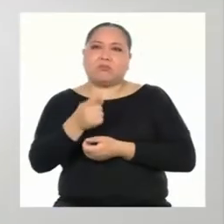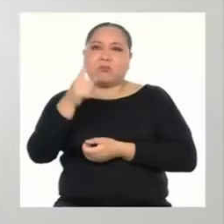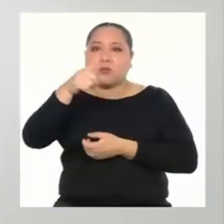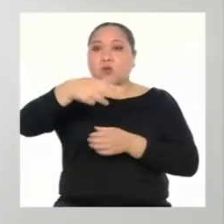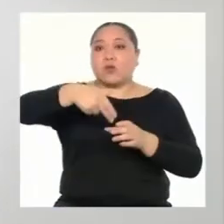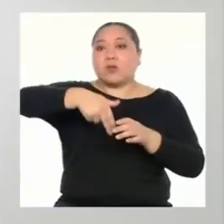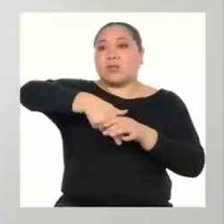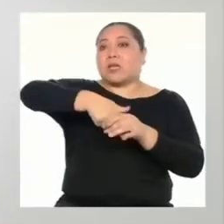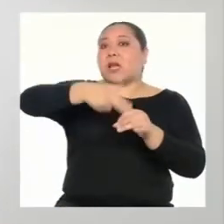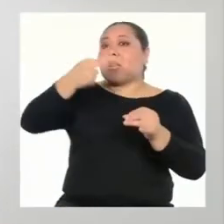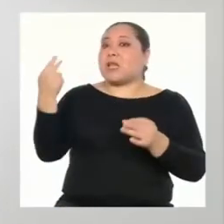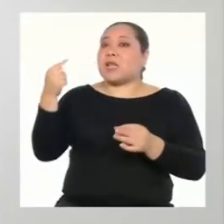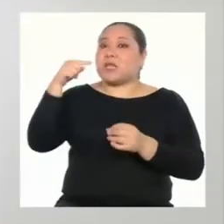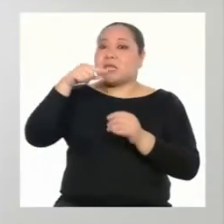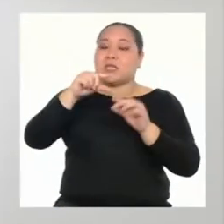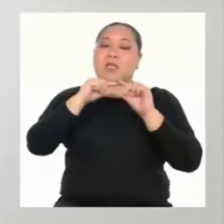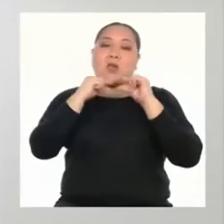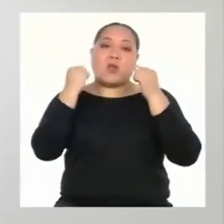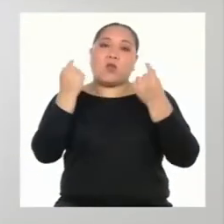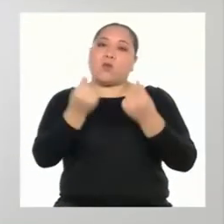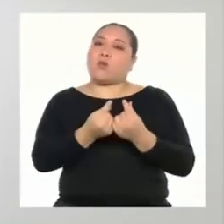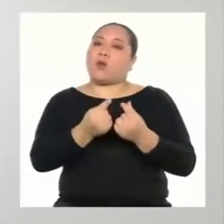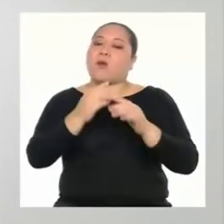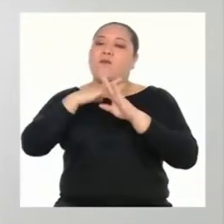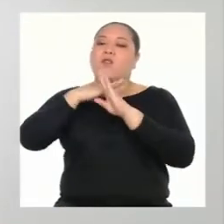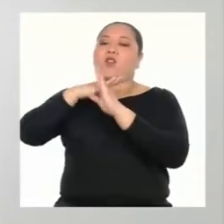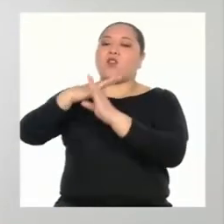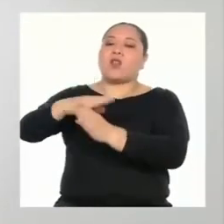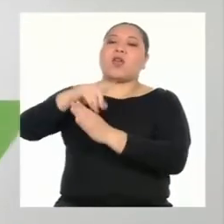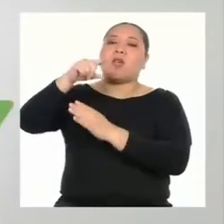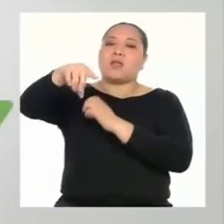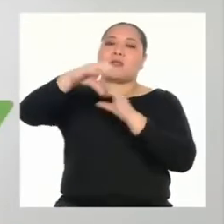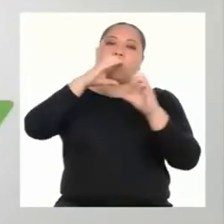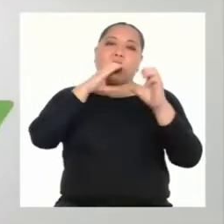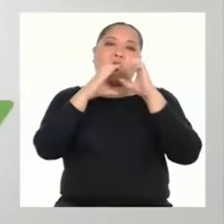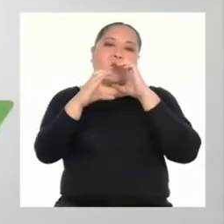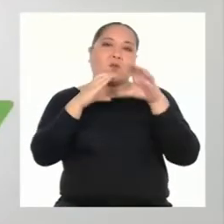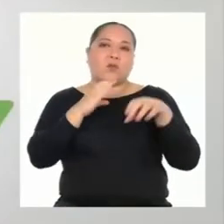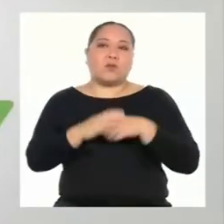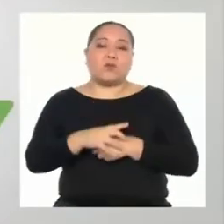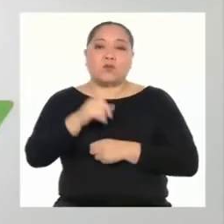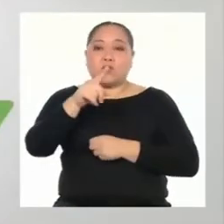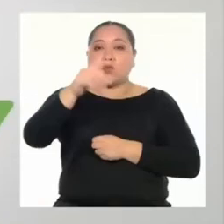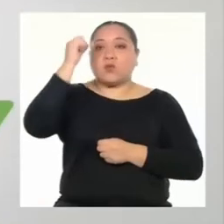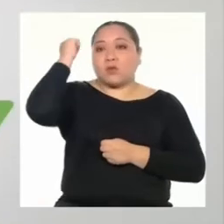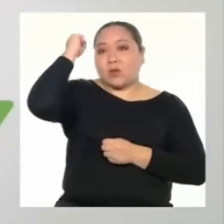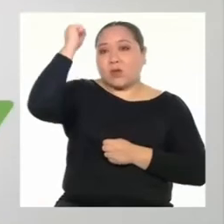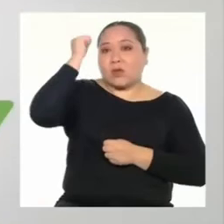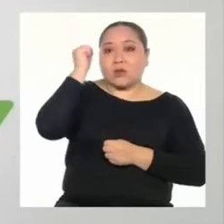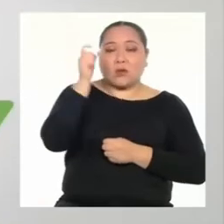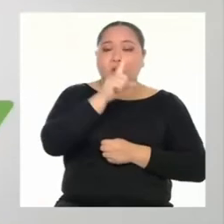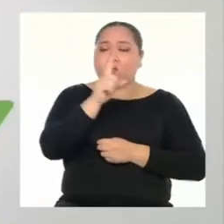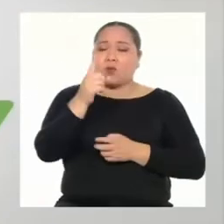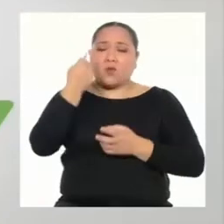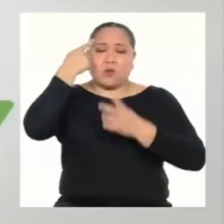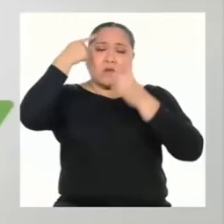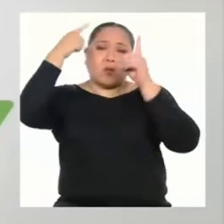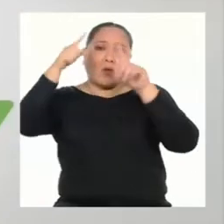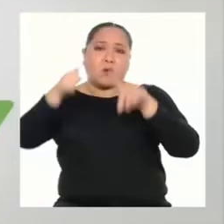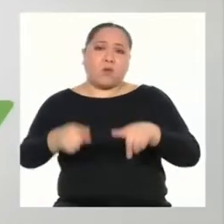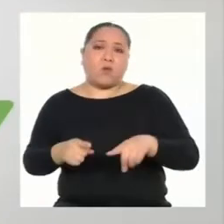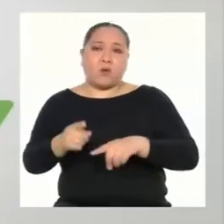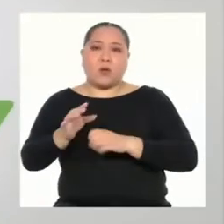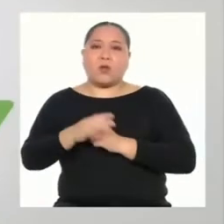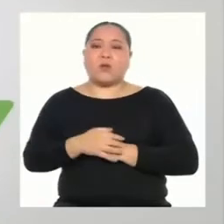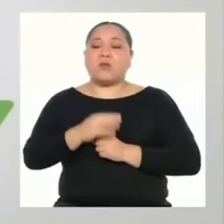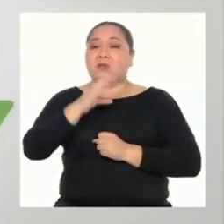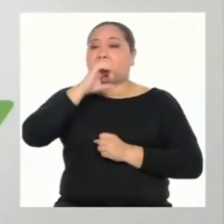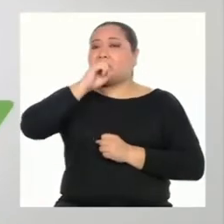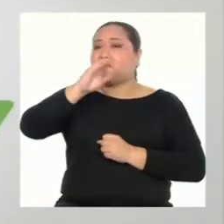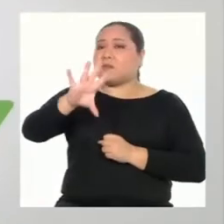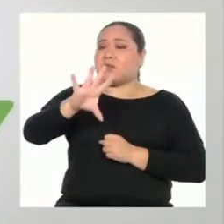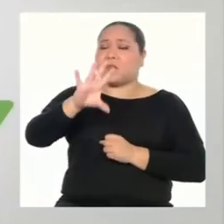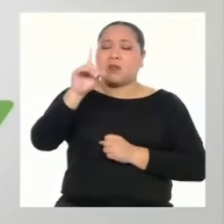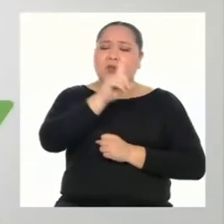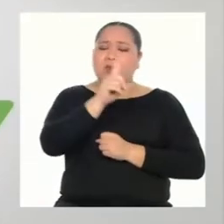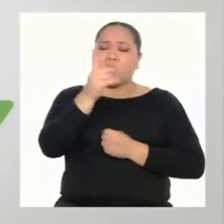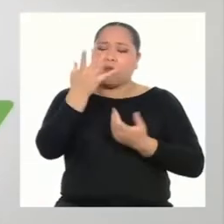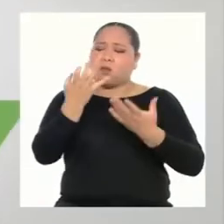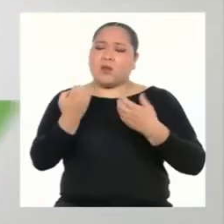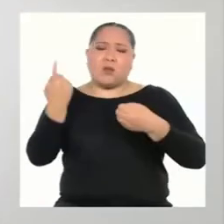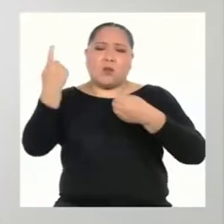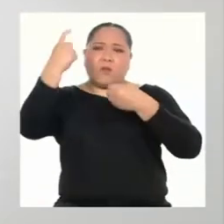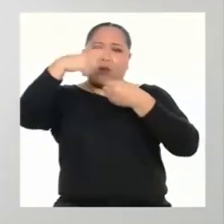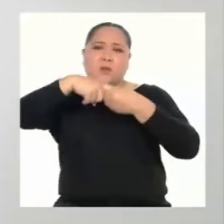Debes salirte del grupo y bloquear esas comunicaciones. Tienes derecho a no estar de acuerdo y decir que no